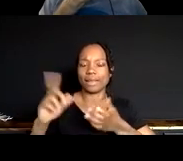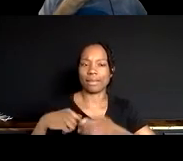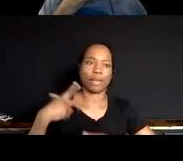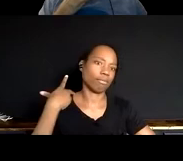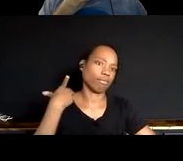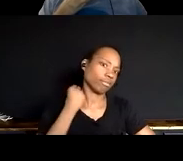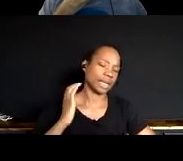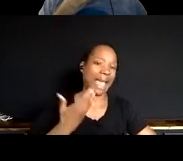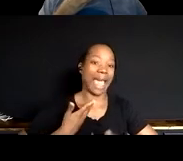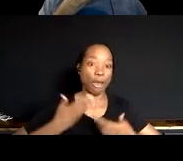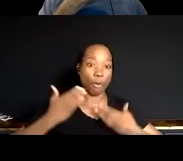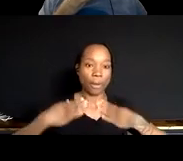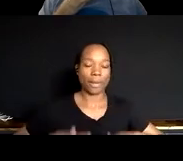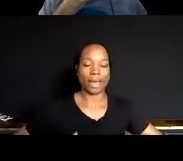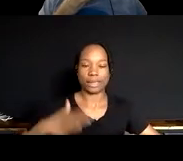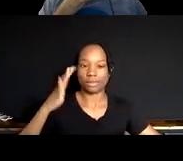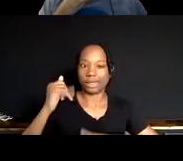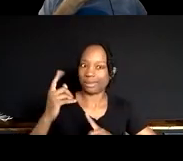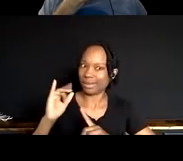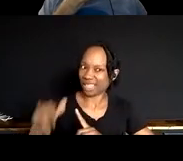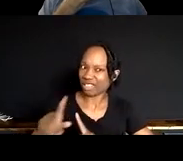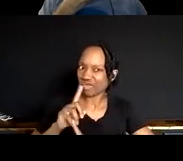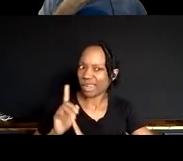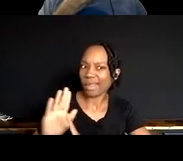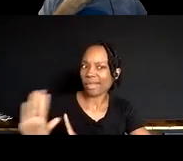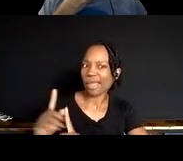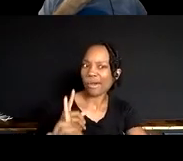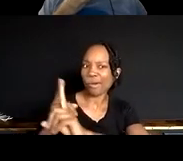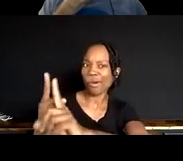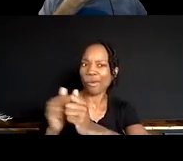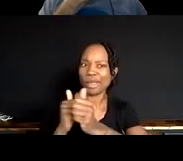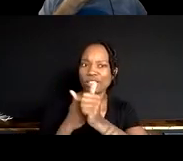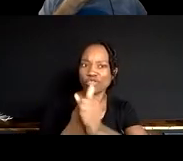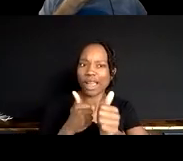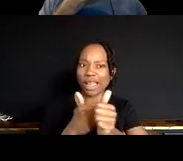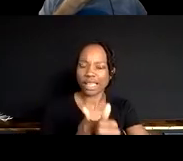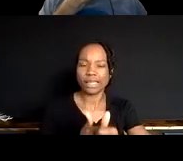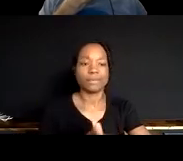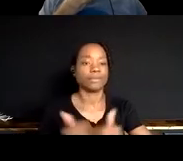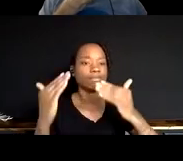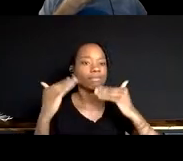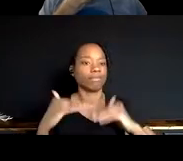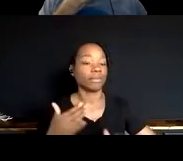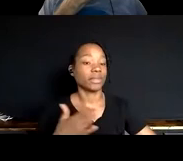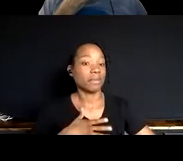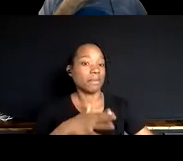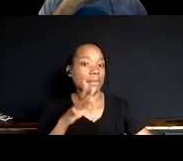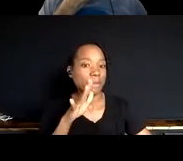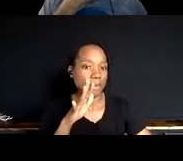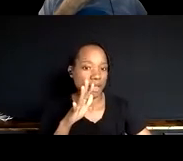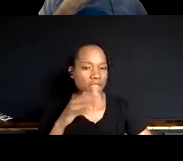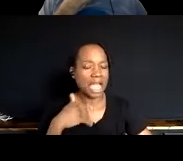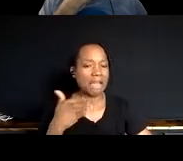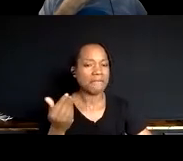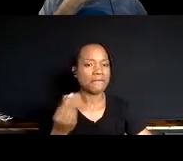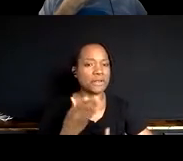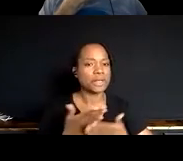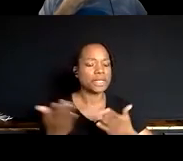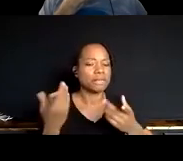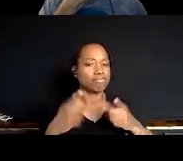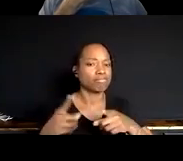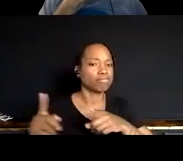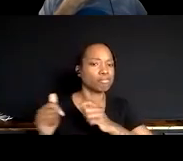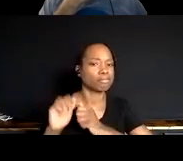cuerpos? Porque finalmente ahí es donde van a ir con el rastreo. Sí, mi mamá tiene algunas